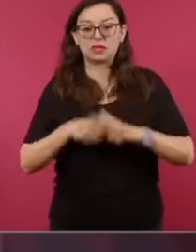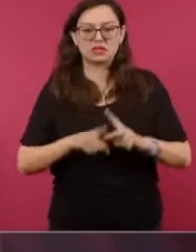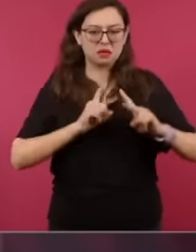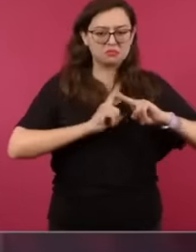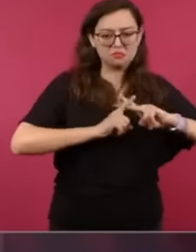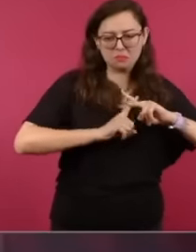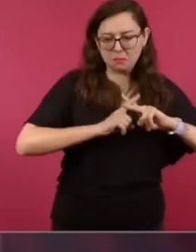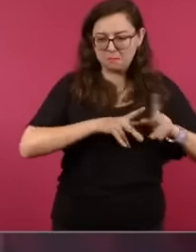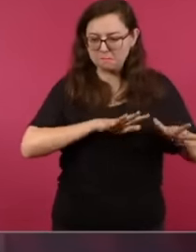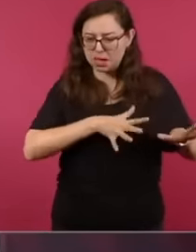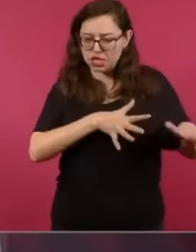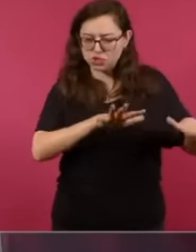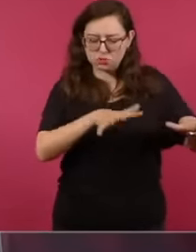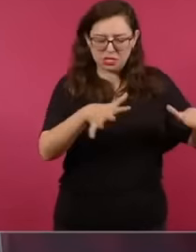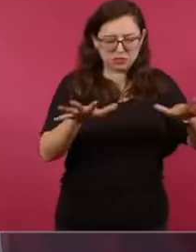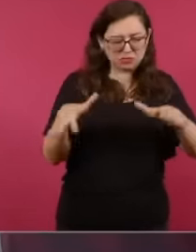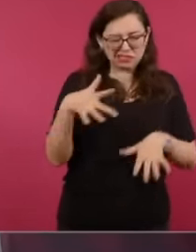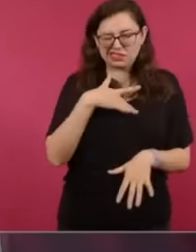Sí.